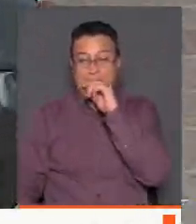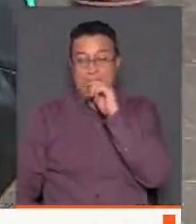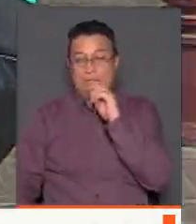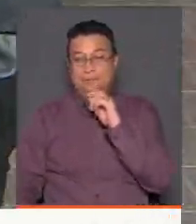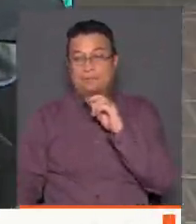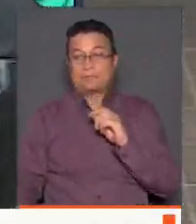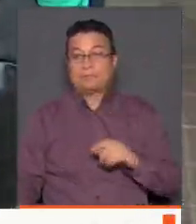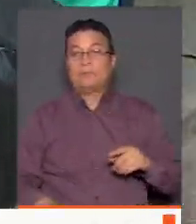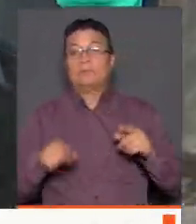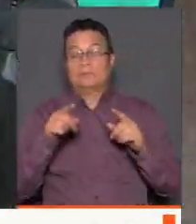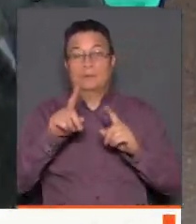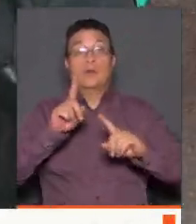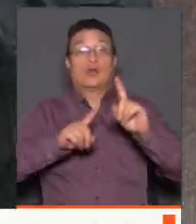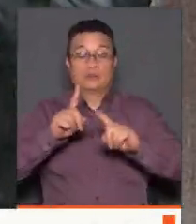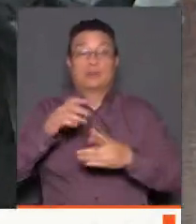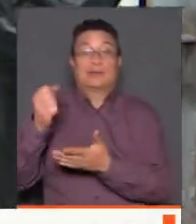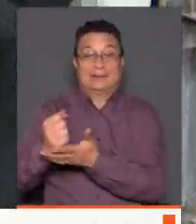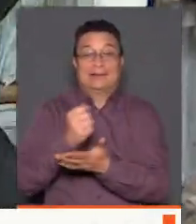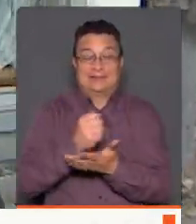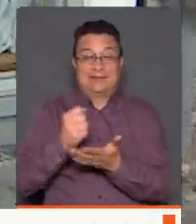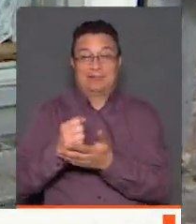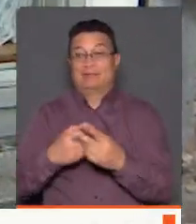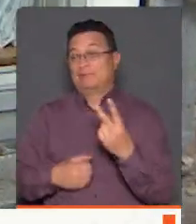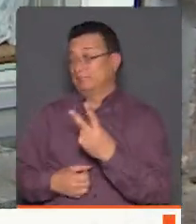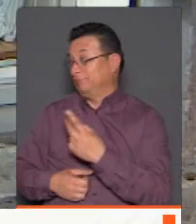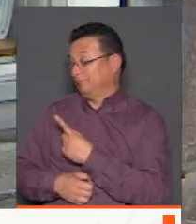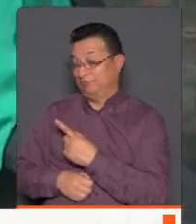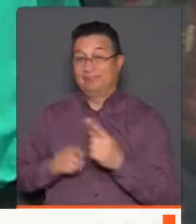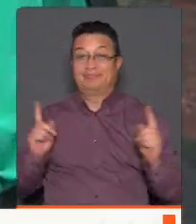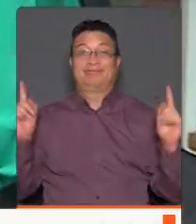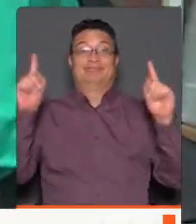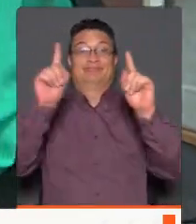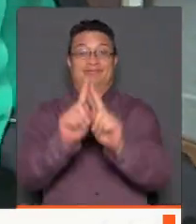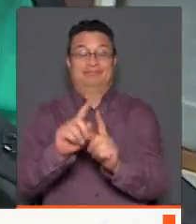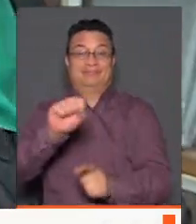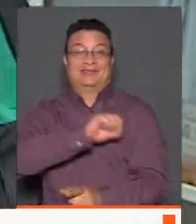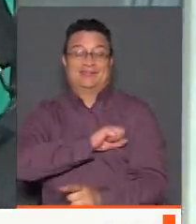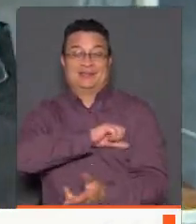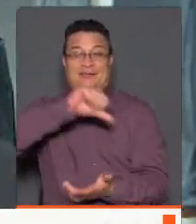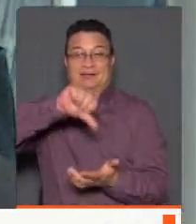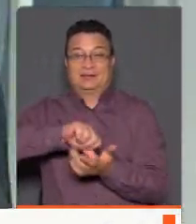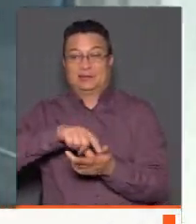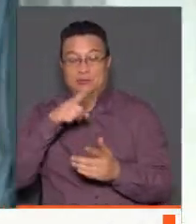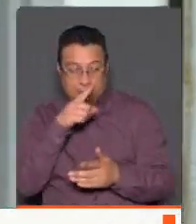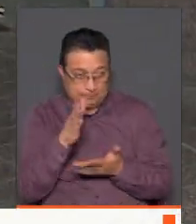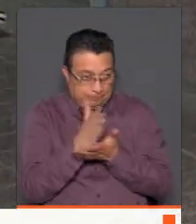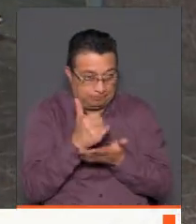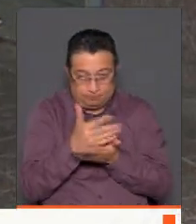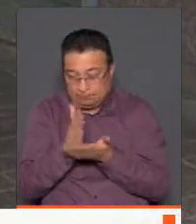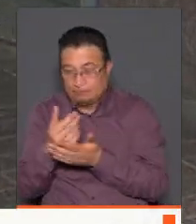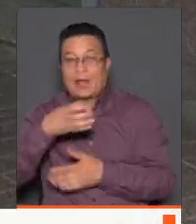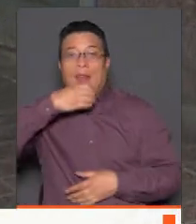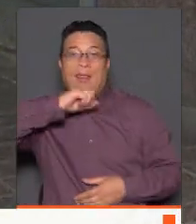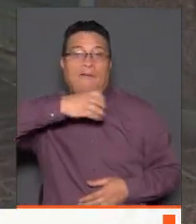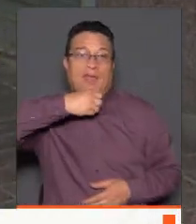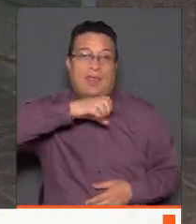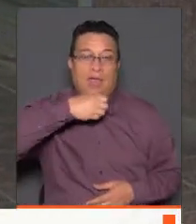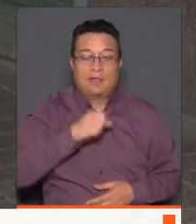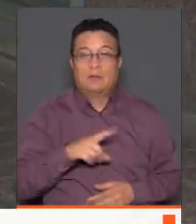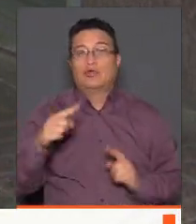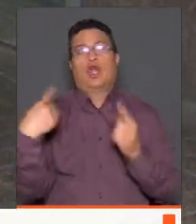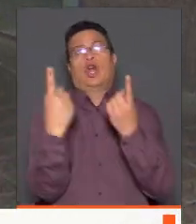En medio de algunos trámites, Alicia y Mónica se juntan en Santiago Centro para comenzar a planear la Navidad. Es que todo está muy